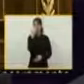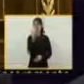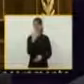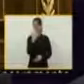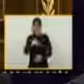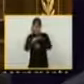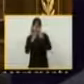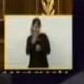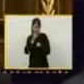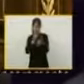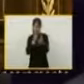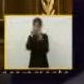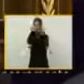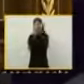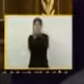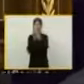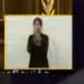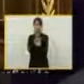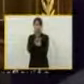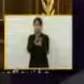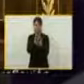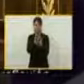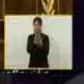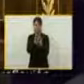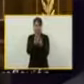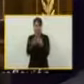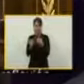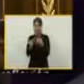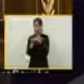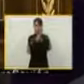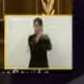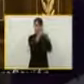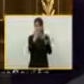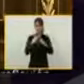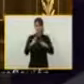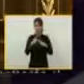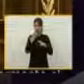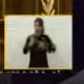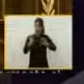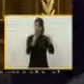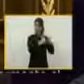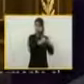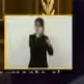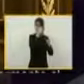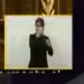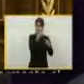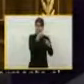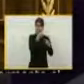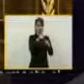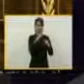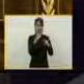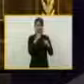que me emocione ni me entusiasme el acuerdo, pero sí creo que son medidas razonablemente reformistas y que, si las tenemos que calificar de izquierdas o derechas,